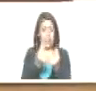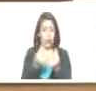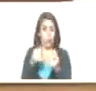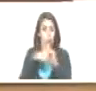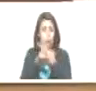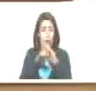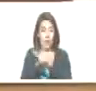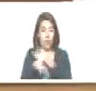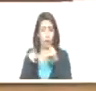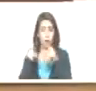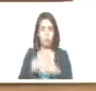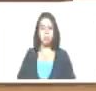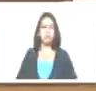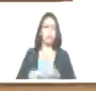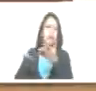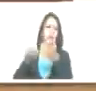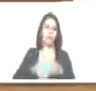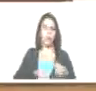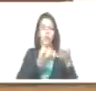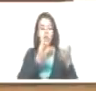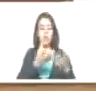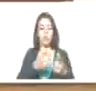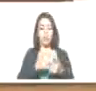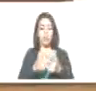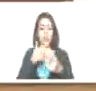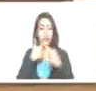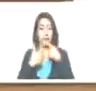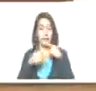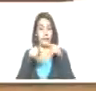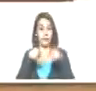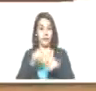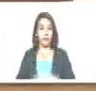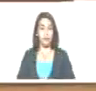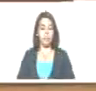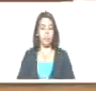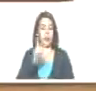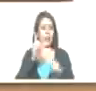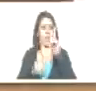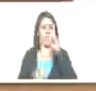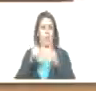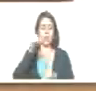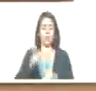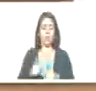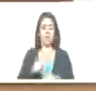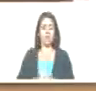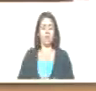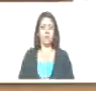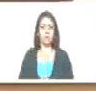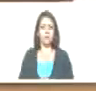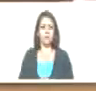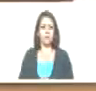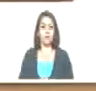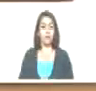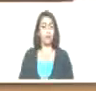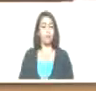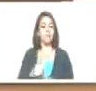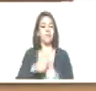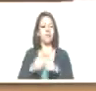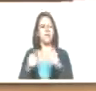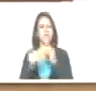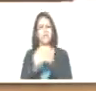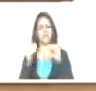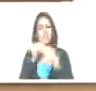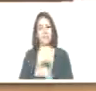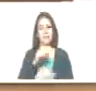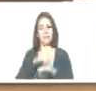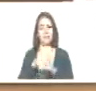eso. Y por decir algo que es tragicómico,